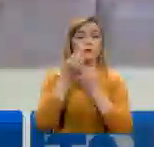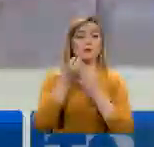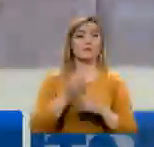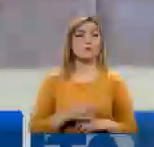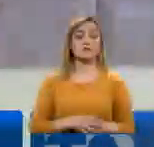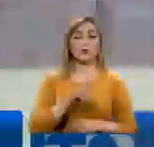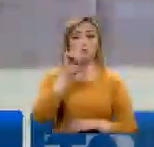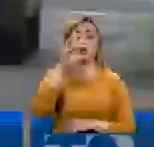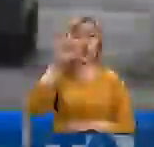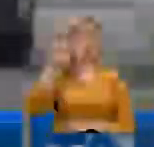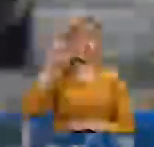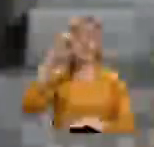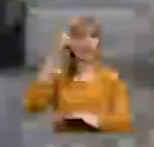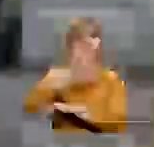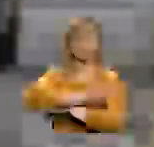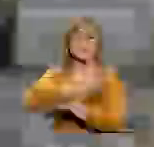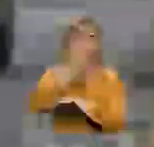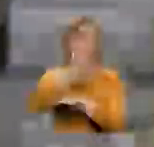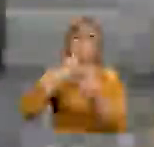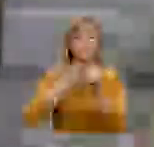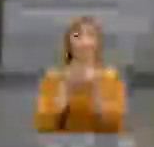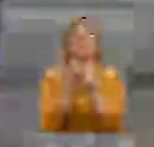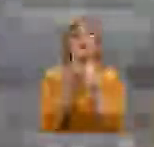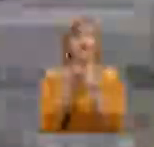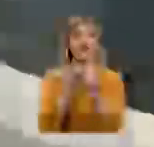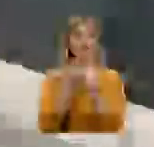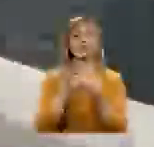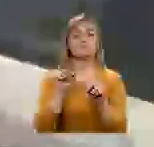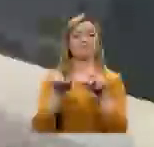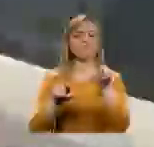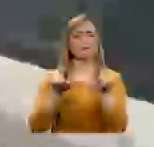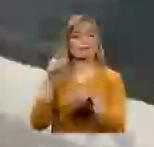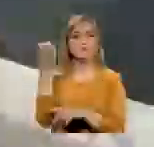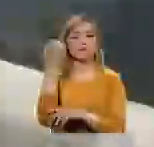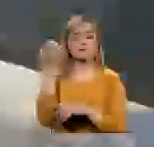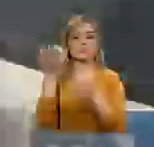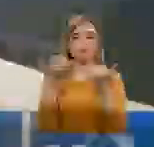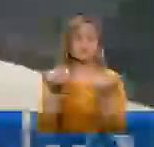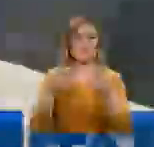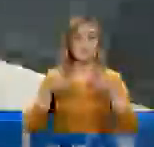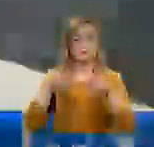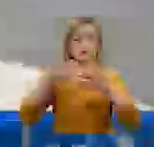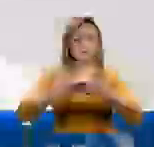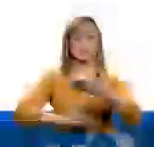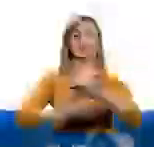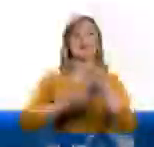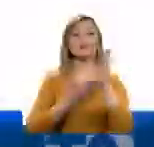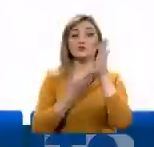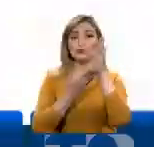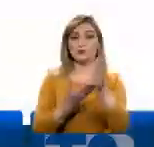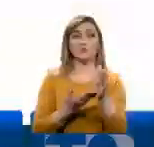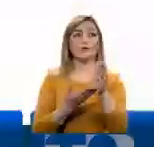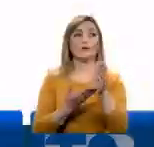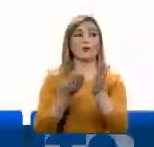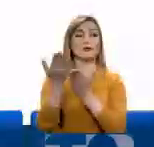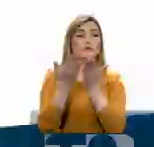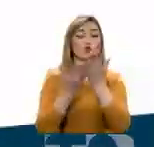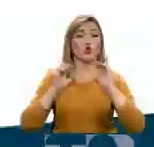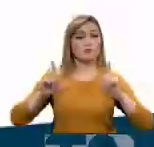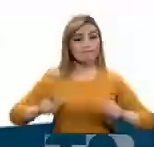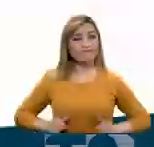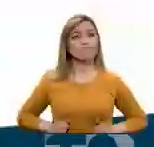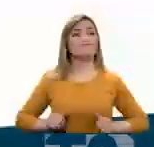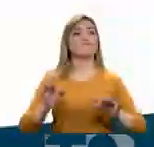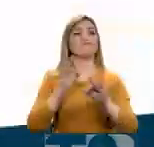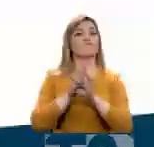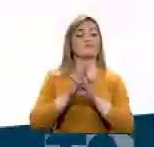hasta 180 días. Se priorizará el mantener las excepciones que contempla el actual salvoconducto, es decir, servidores de salud,